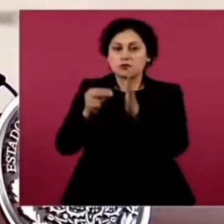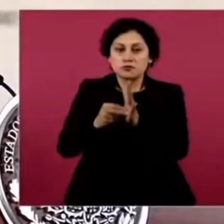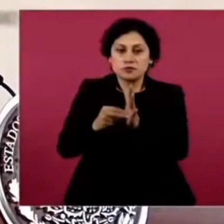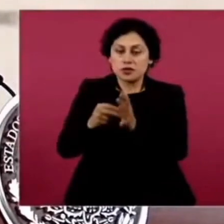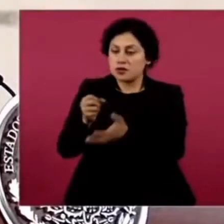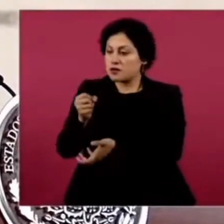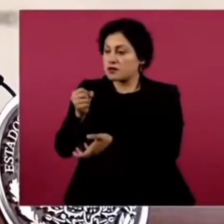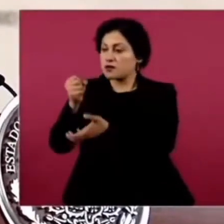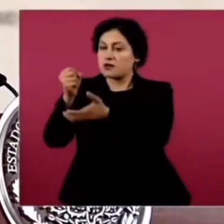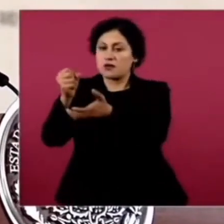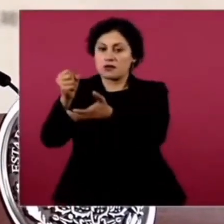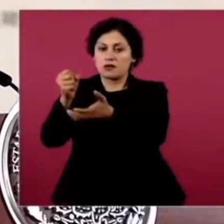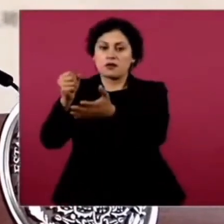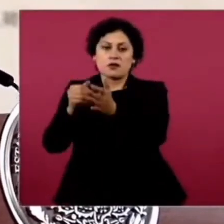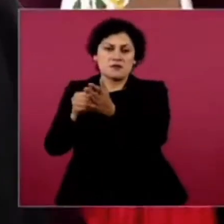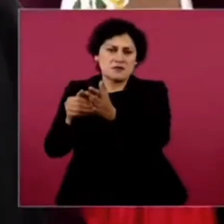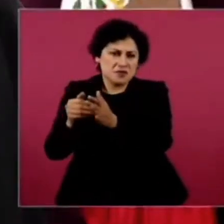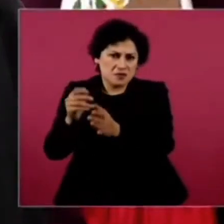dólares?